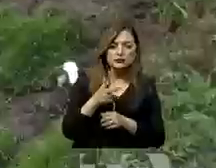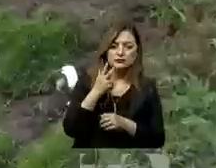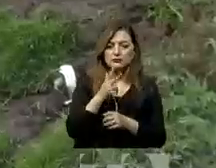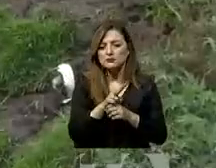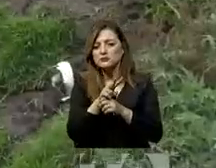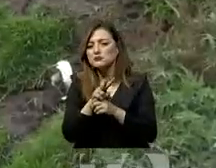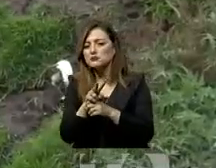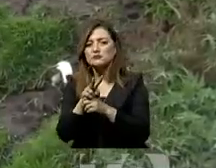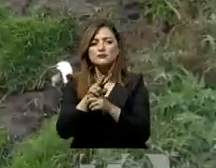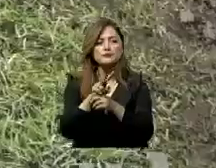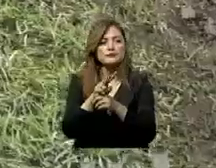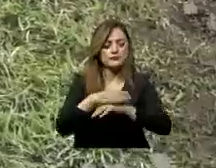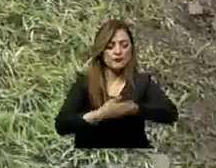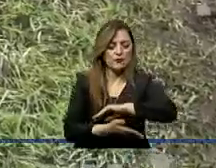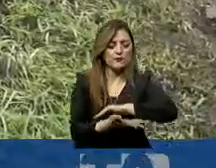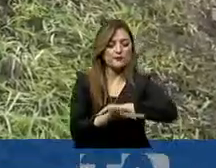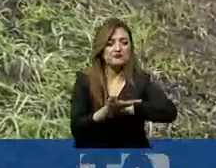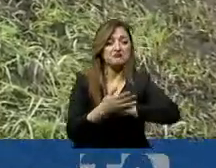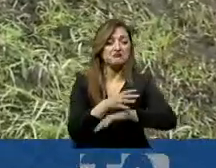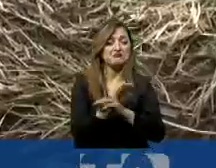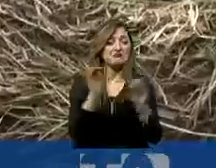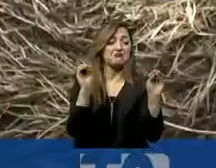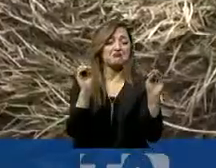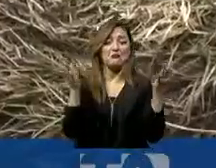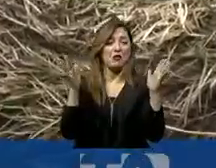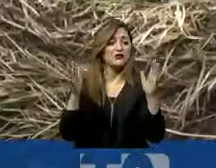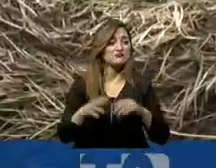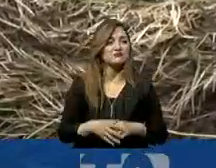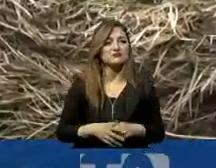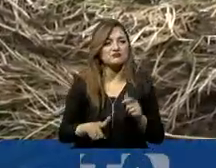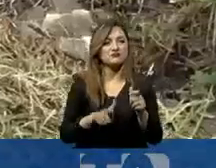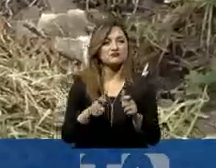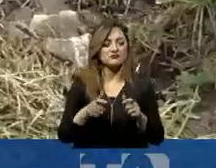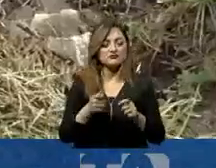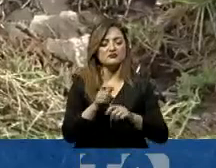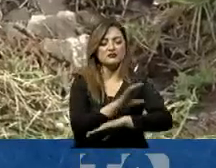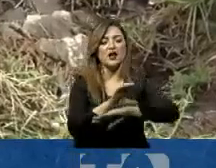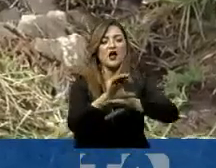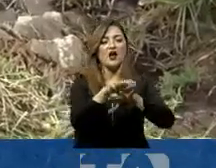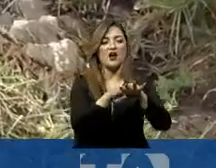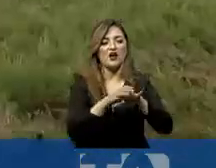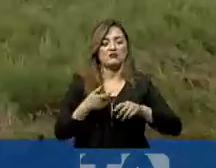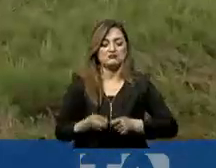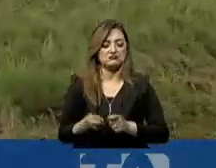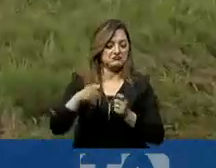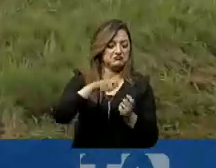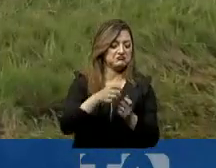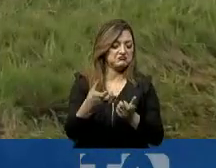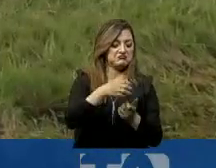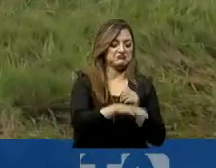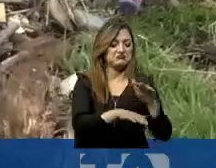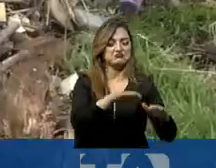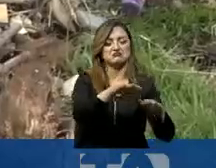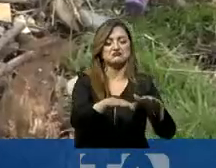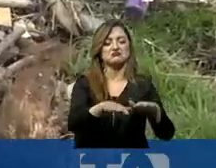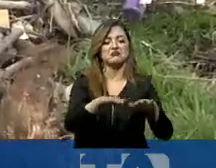se identificó que las quebradas han ido desapareciendo. Los ciudadanos han ampliado sus áreas de cultivo y a esto se suma